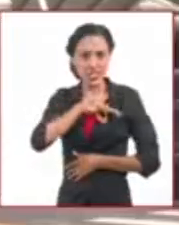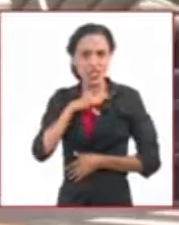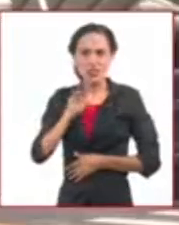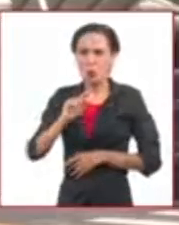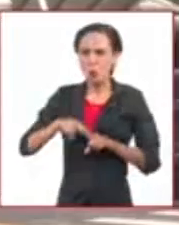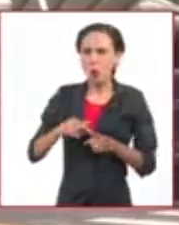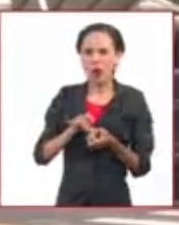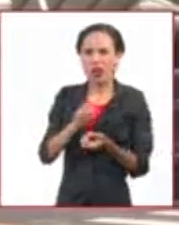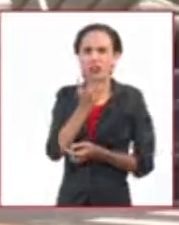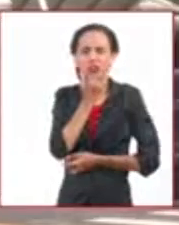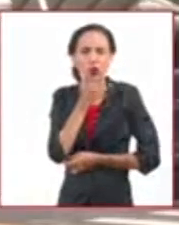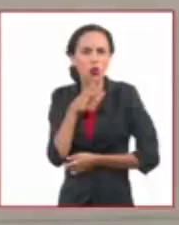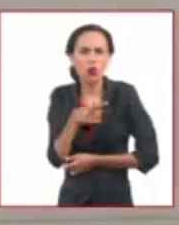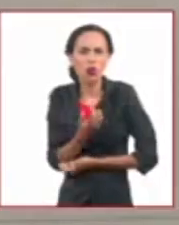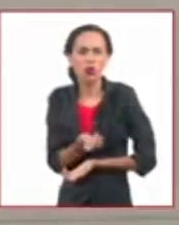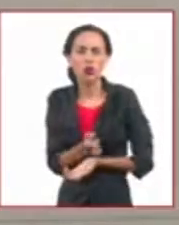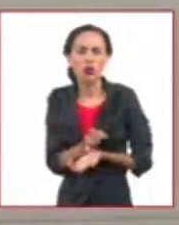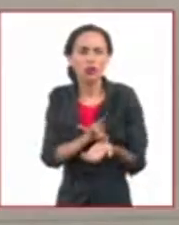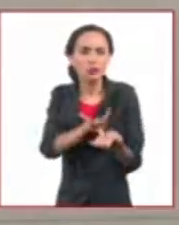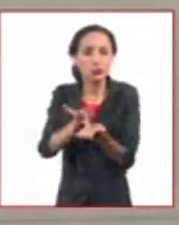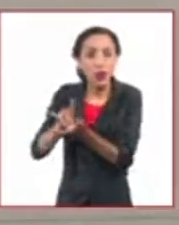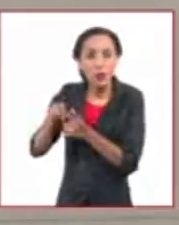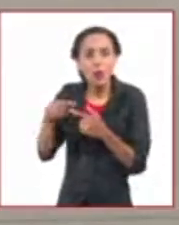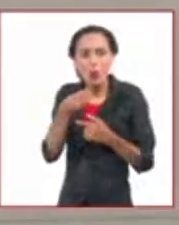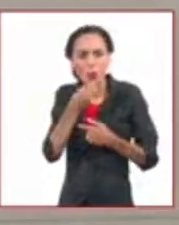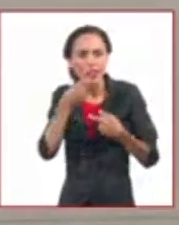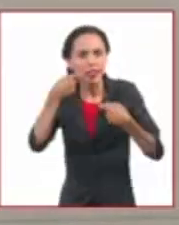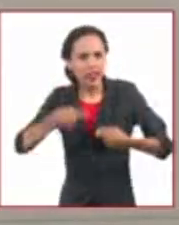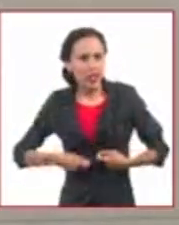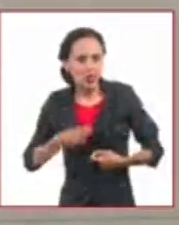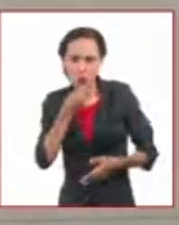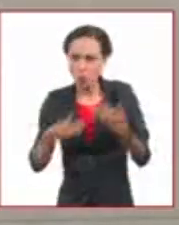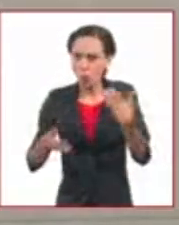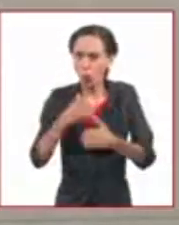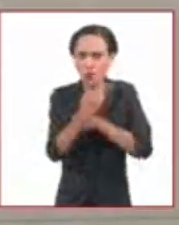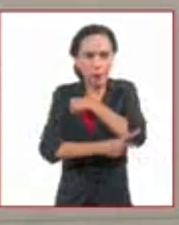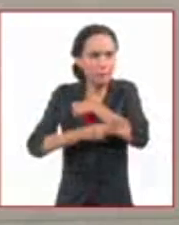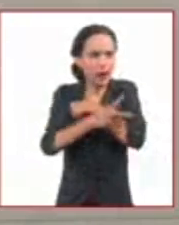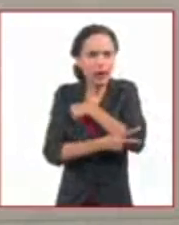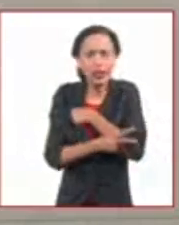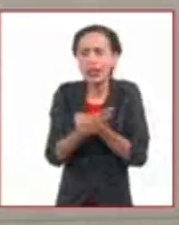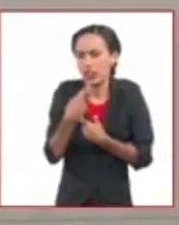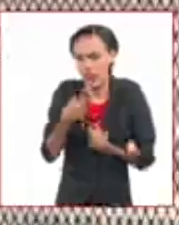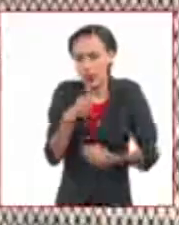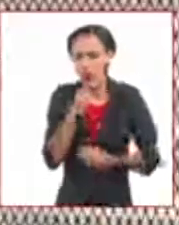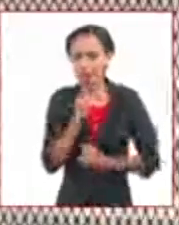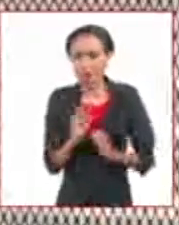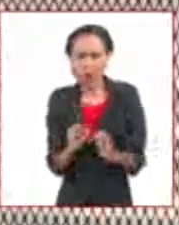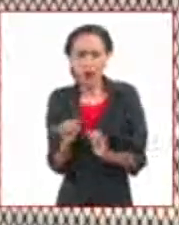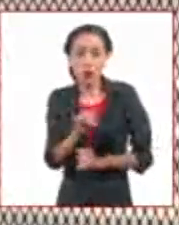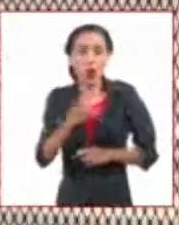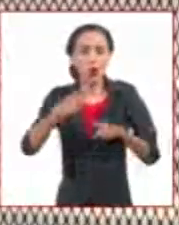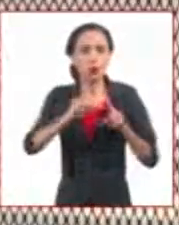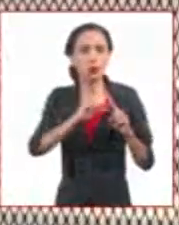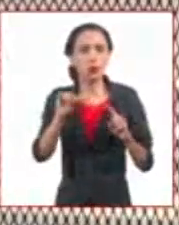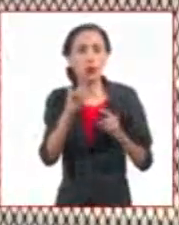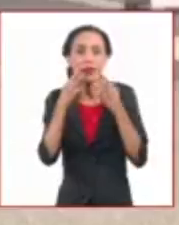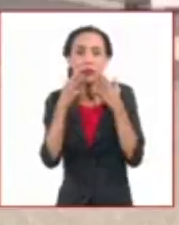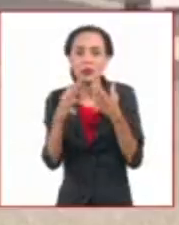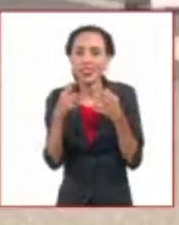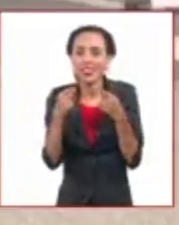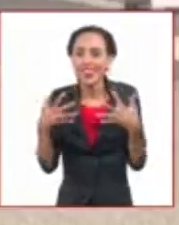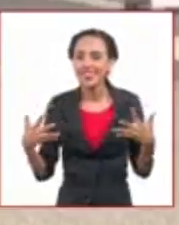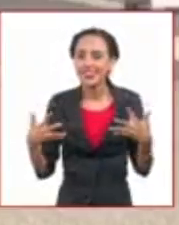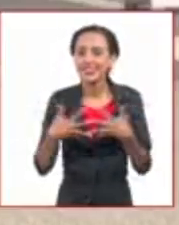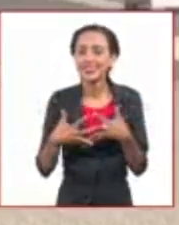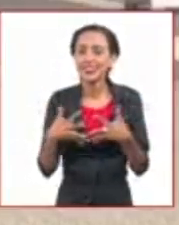porque se puede hablar también de derechos humanos independientemente del país que los viole sin reservas así como de otros temas que son relevantes dice como las